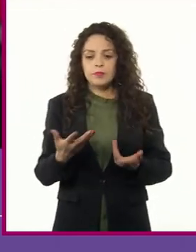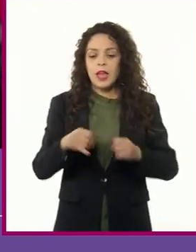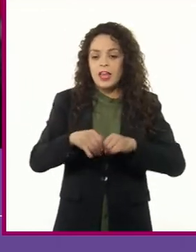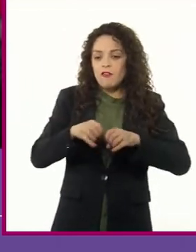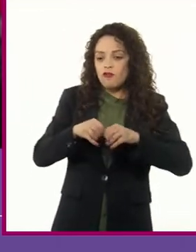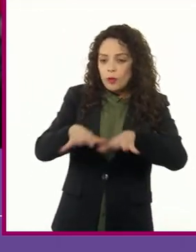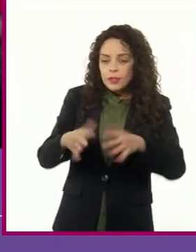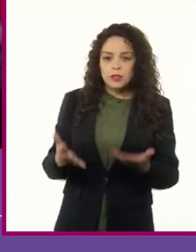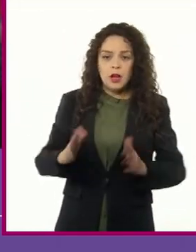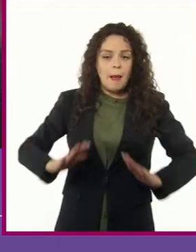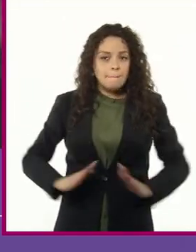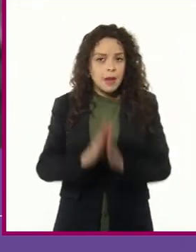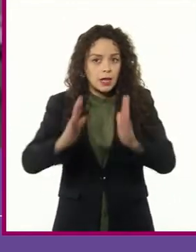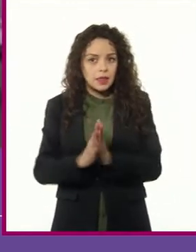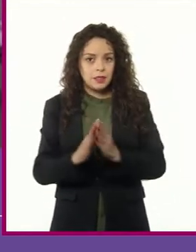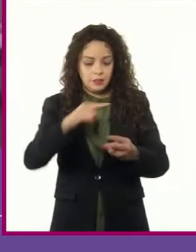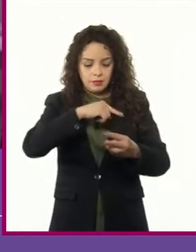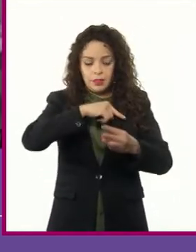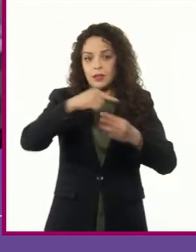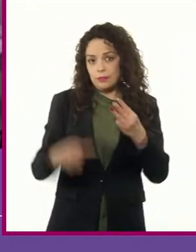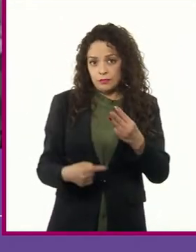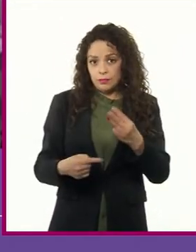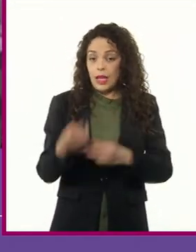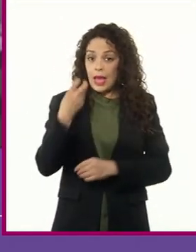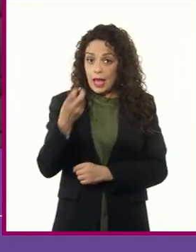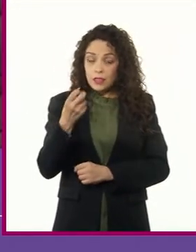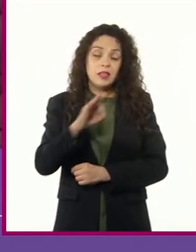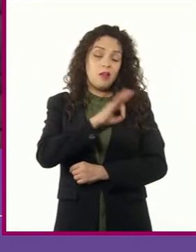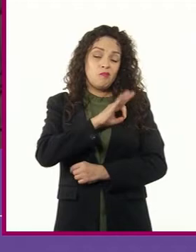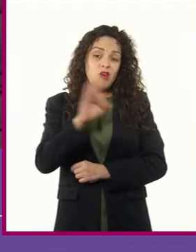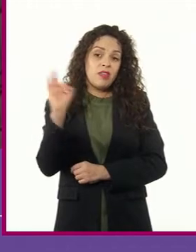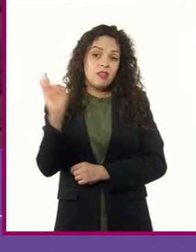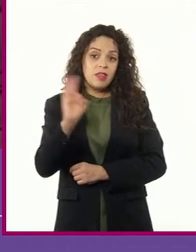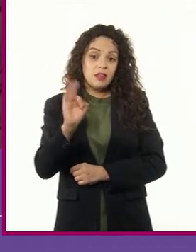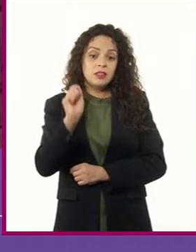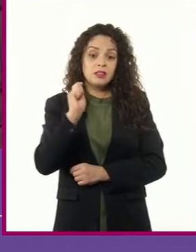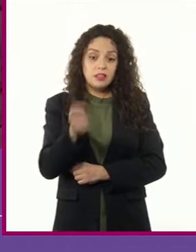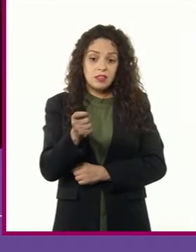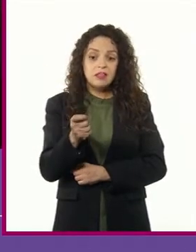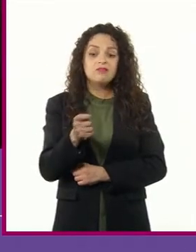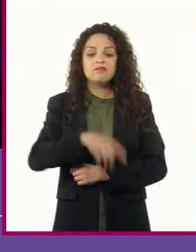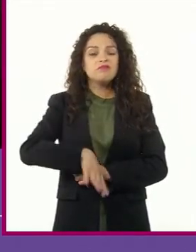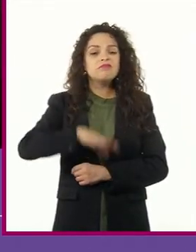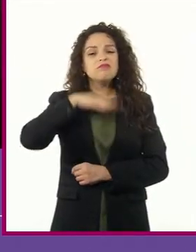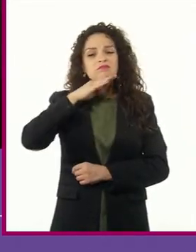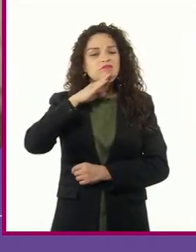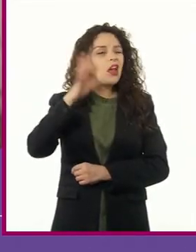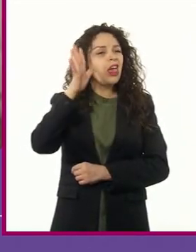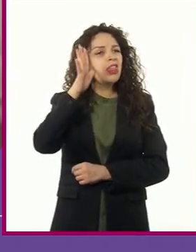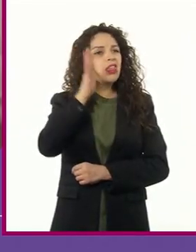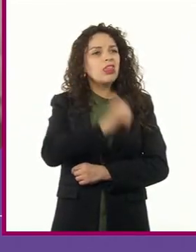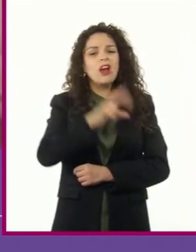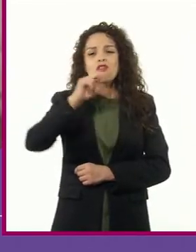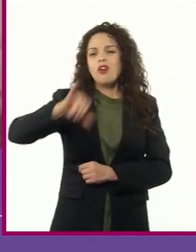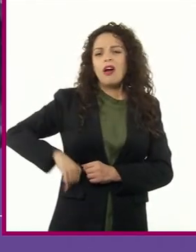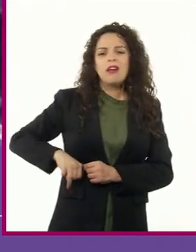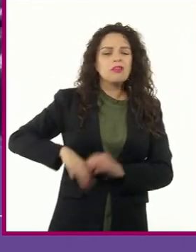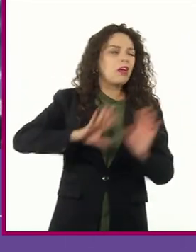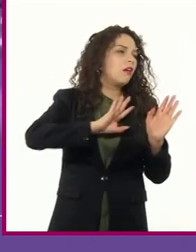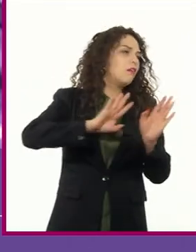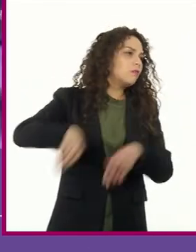la participación. Esto llega a conducir a actitudes apáticas, de indiferencia y de